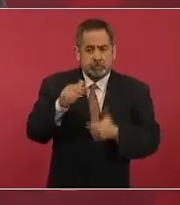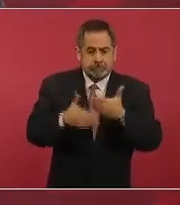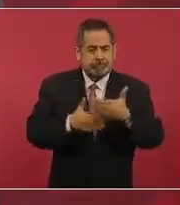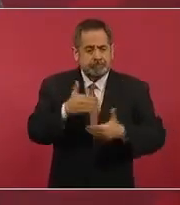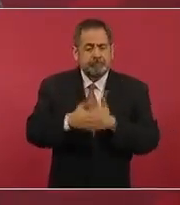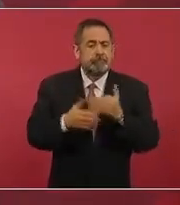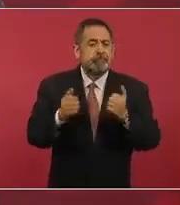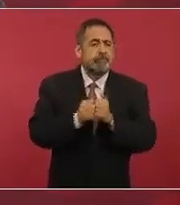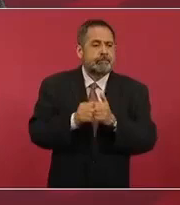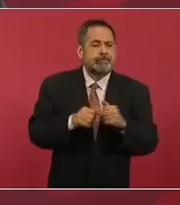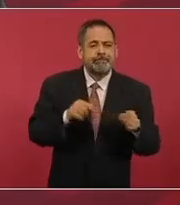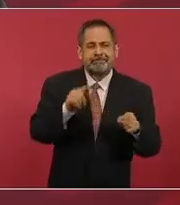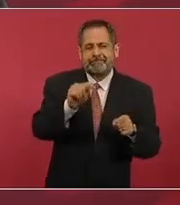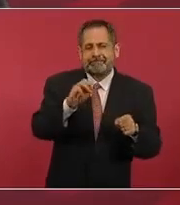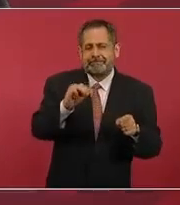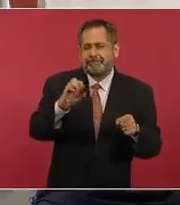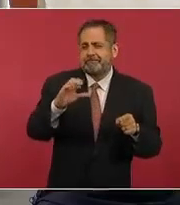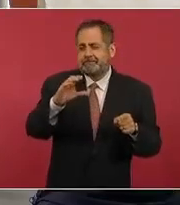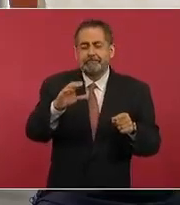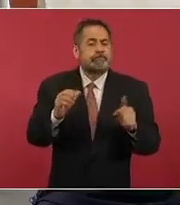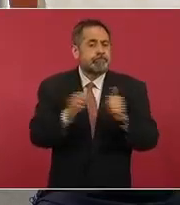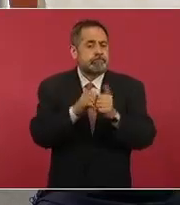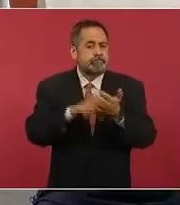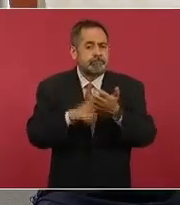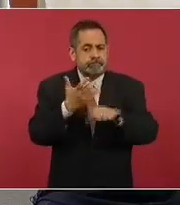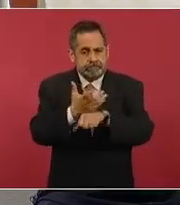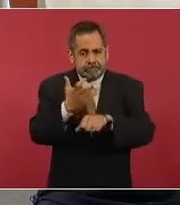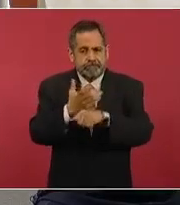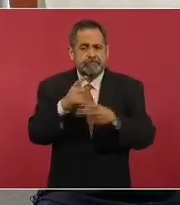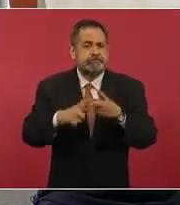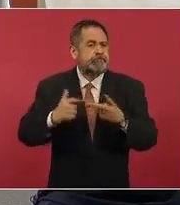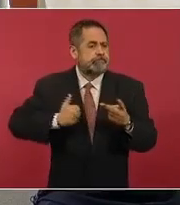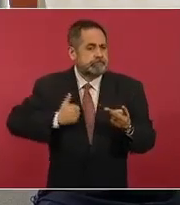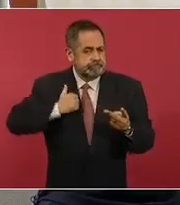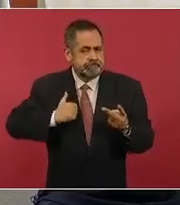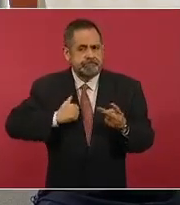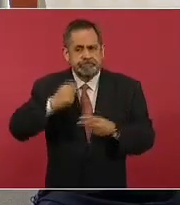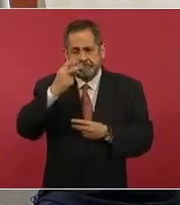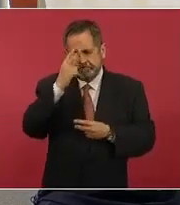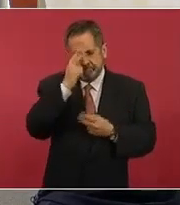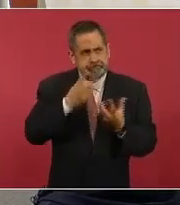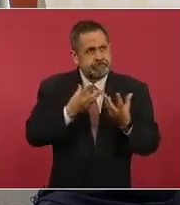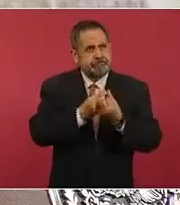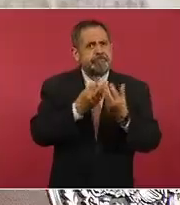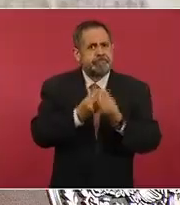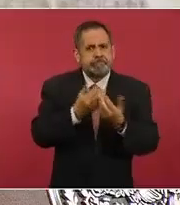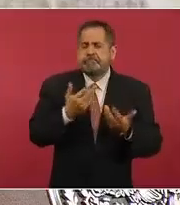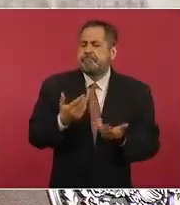tratado con Estados Unidos, con Canadá, pero también